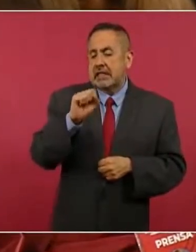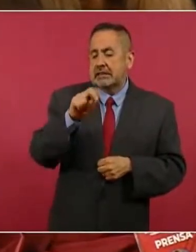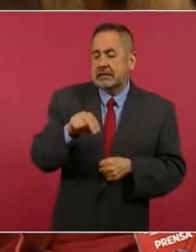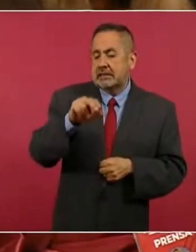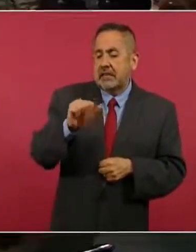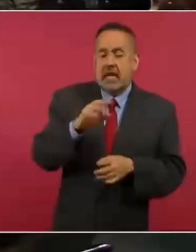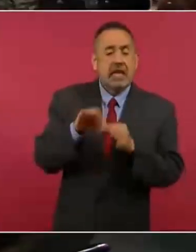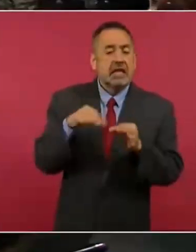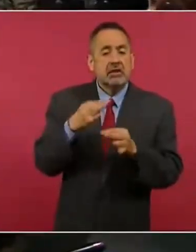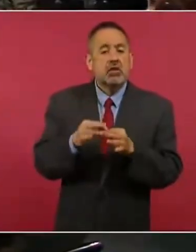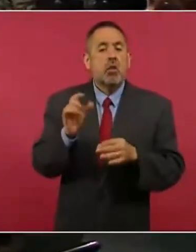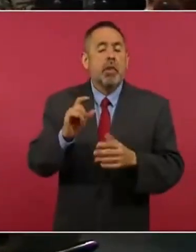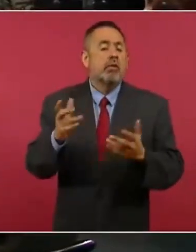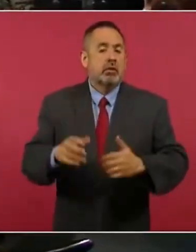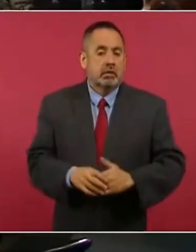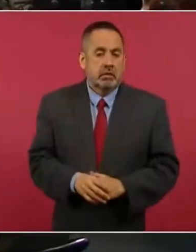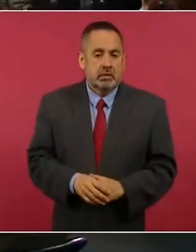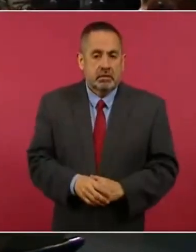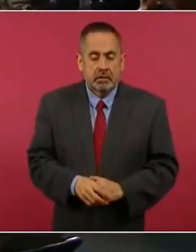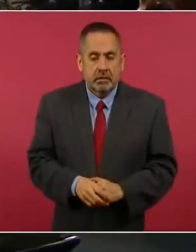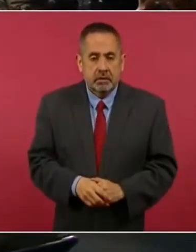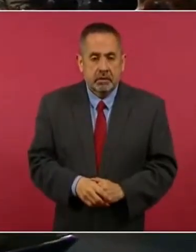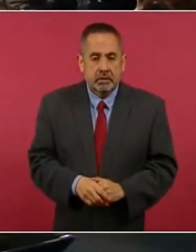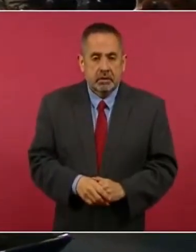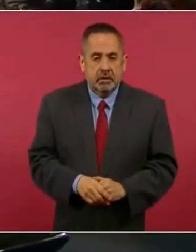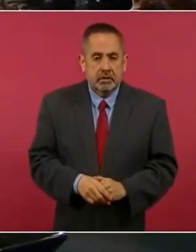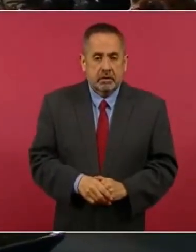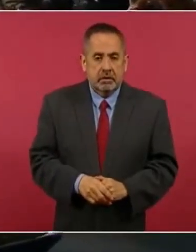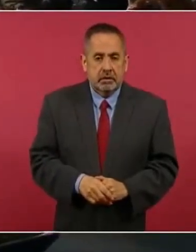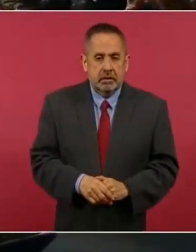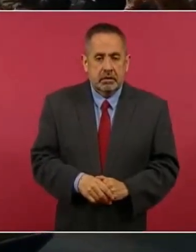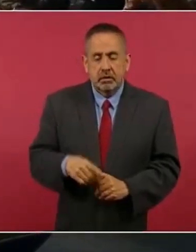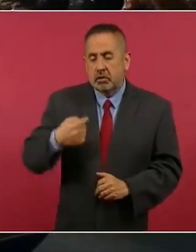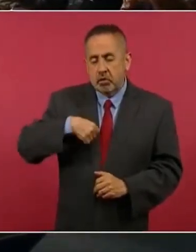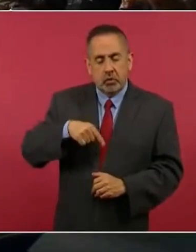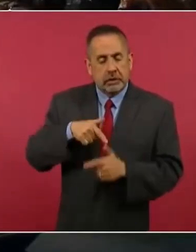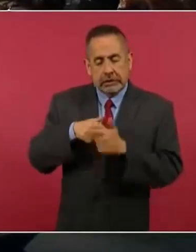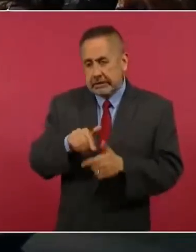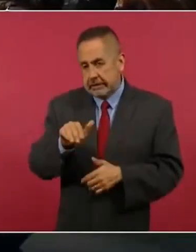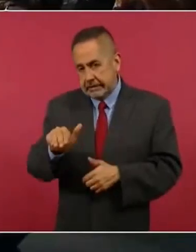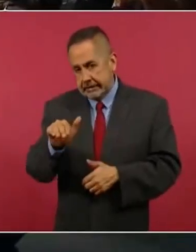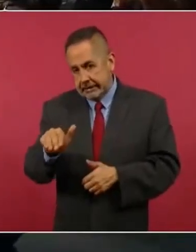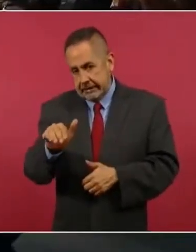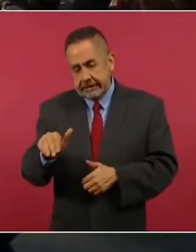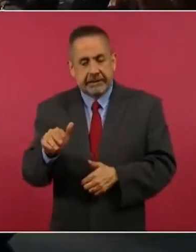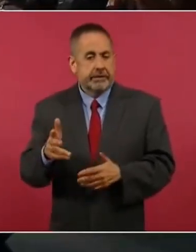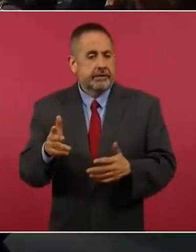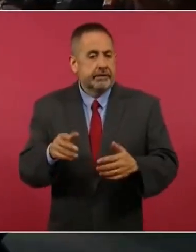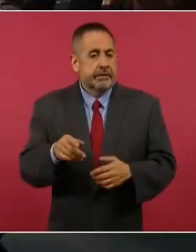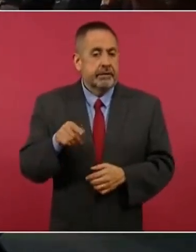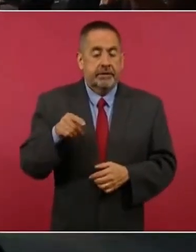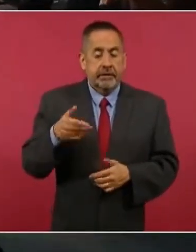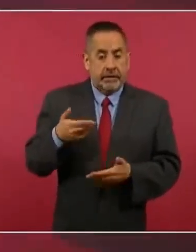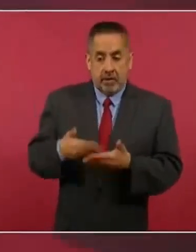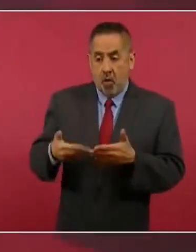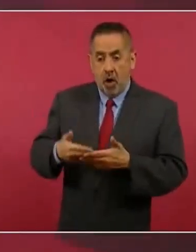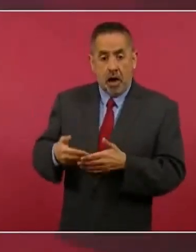listo, presidente. Pues hay que seguir insistiendo en eso, aun cuando este